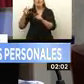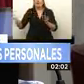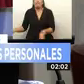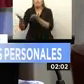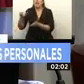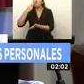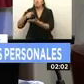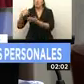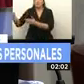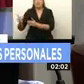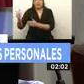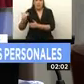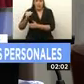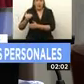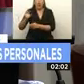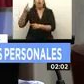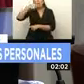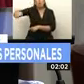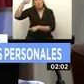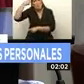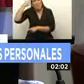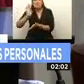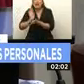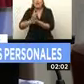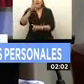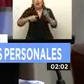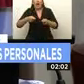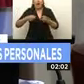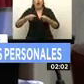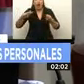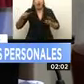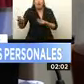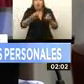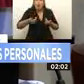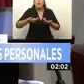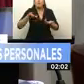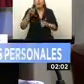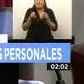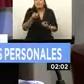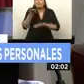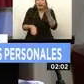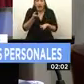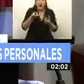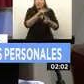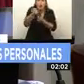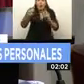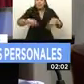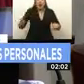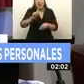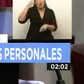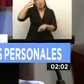oferta y no por la demanda creen entonces que bajando los impuestos los empresarios van